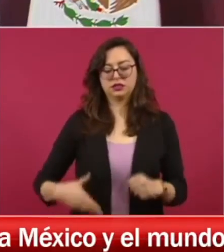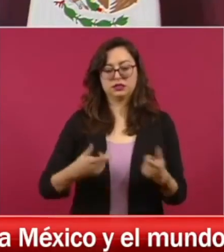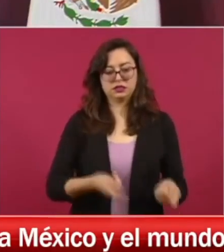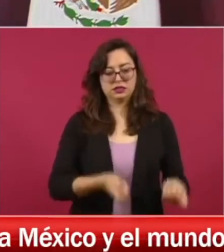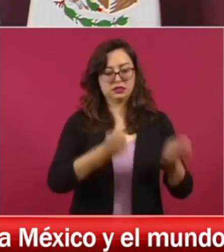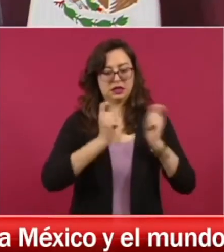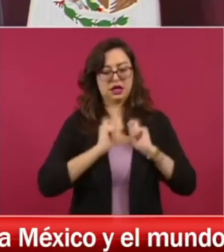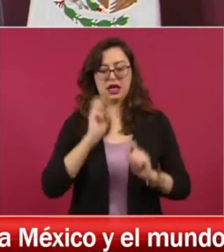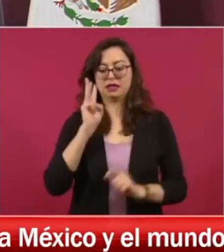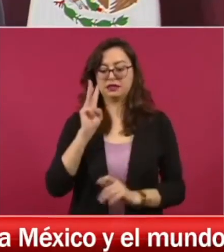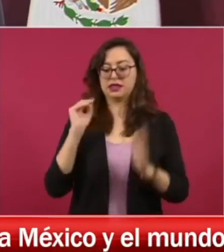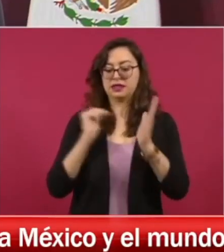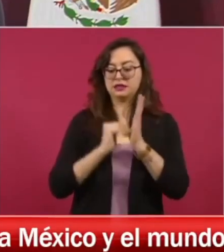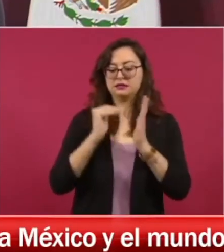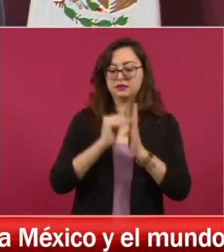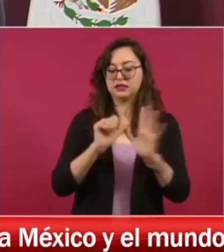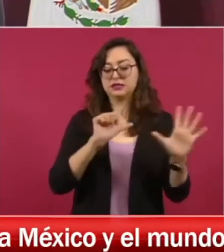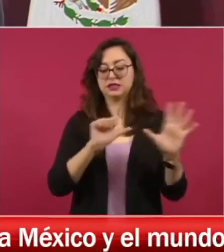año pasado